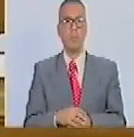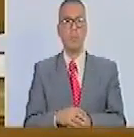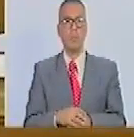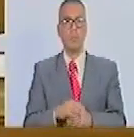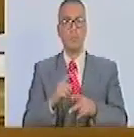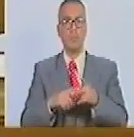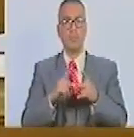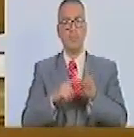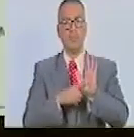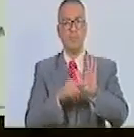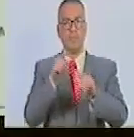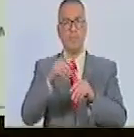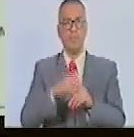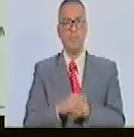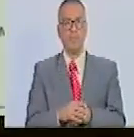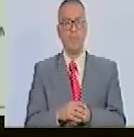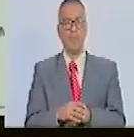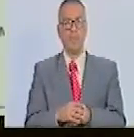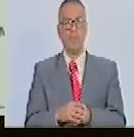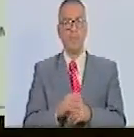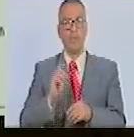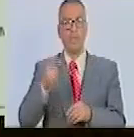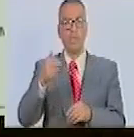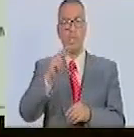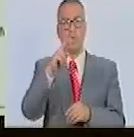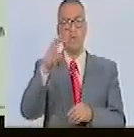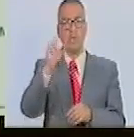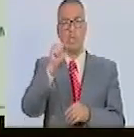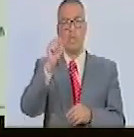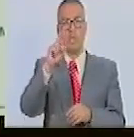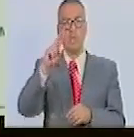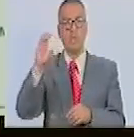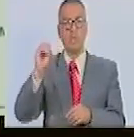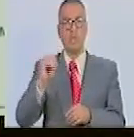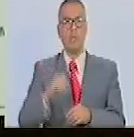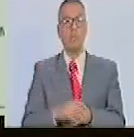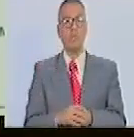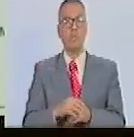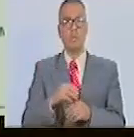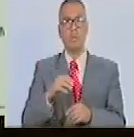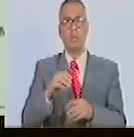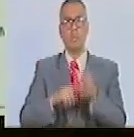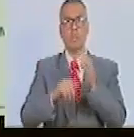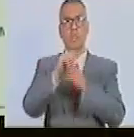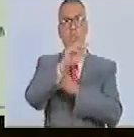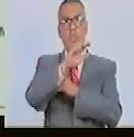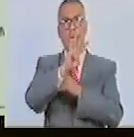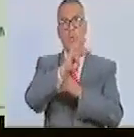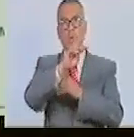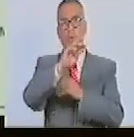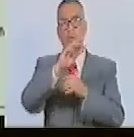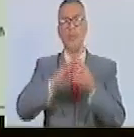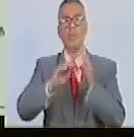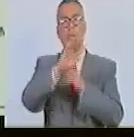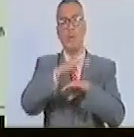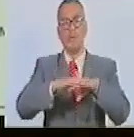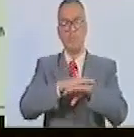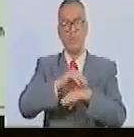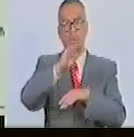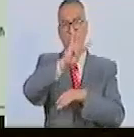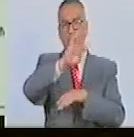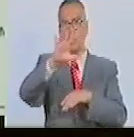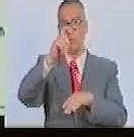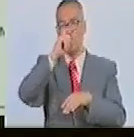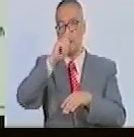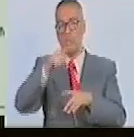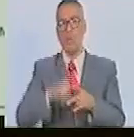El siguiente de los ciudadanos es el ciudadano Guerrero Peñalver Marco Alejandro. Tiene 45 años de edad, es